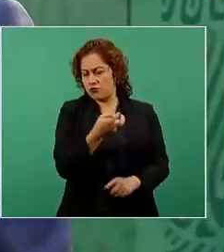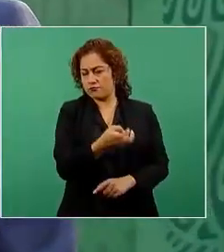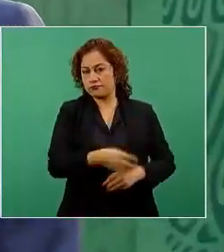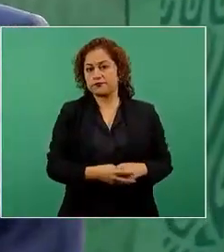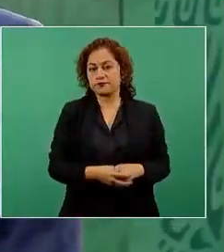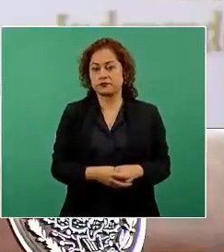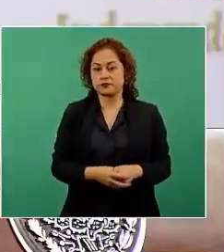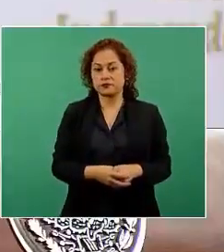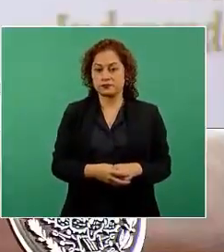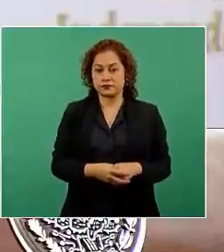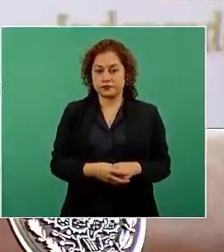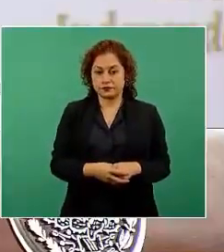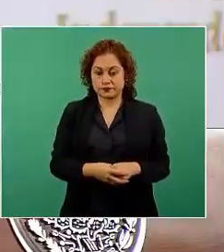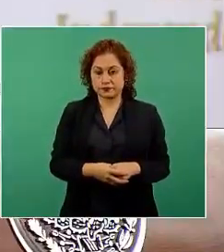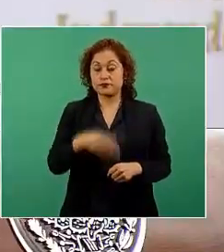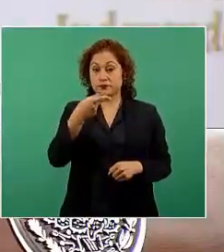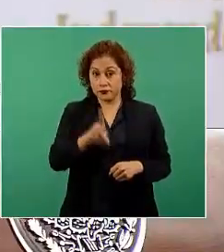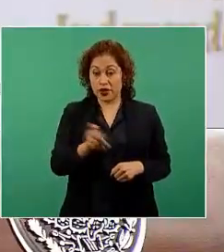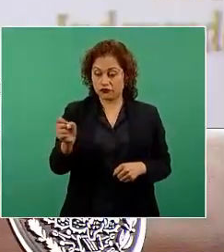Y arriba,